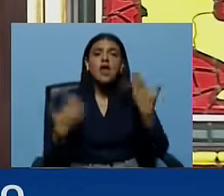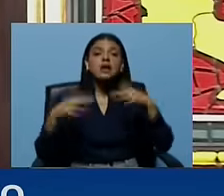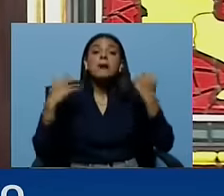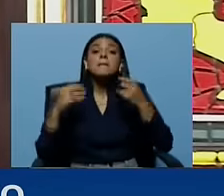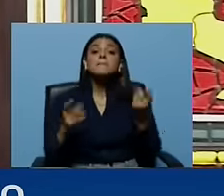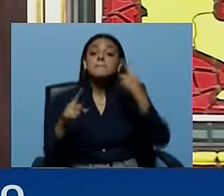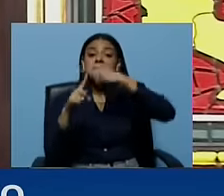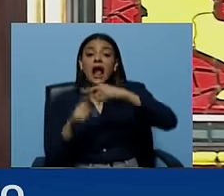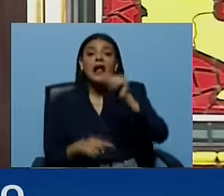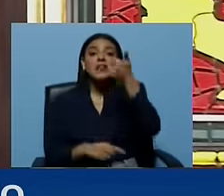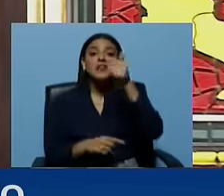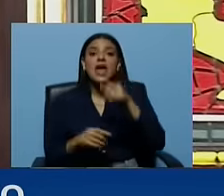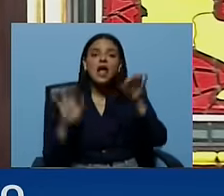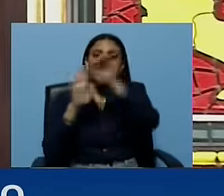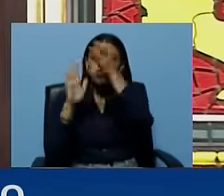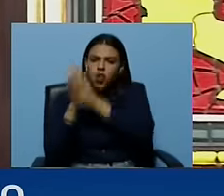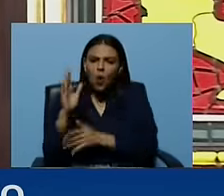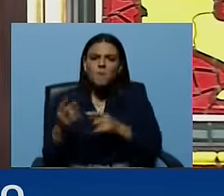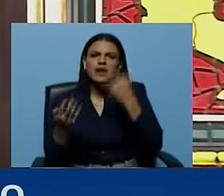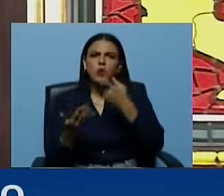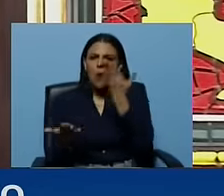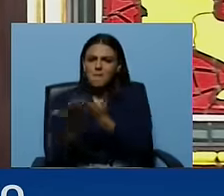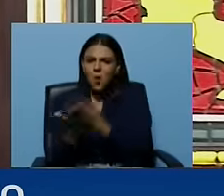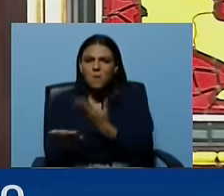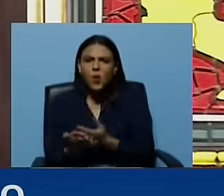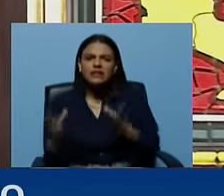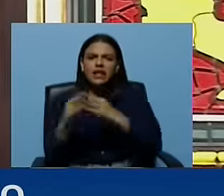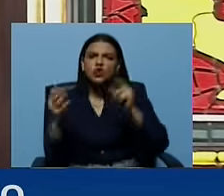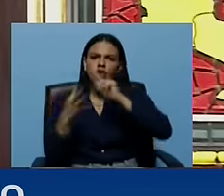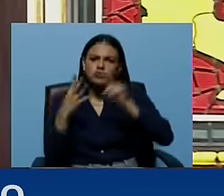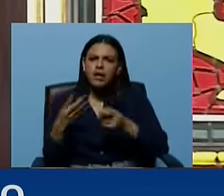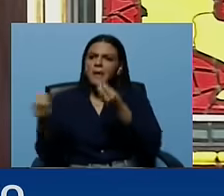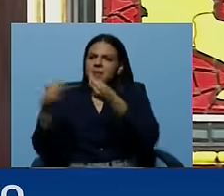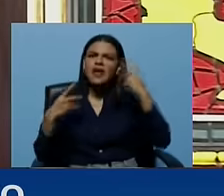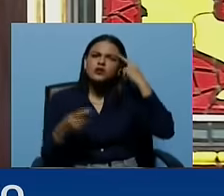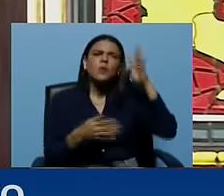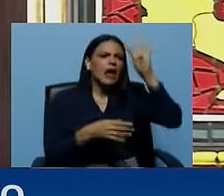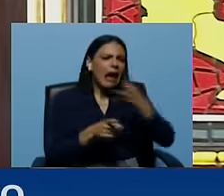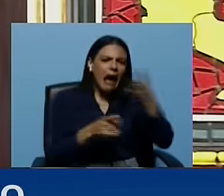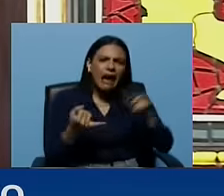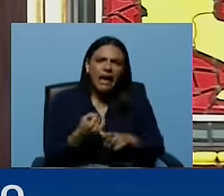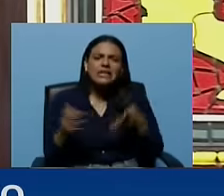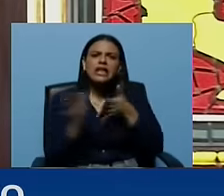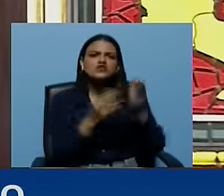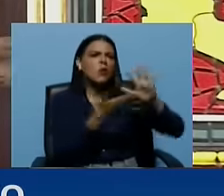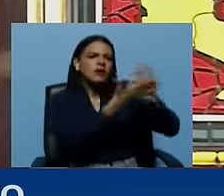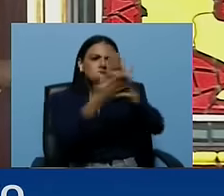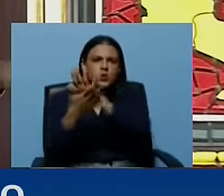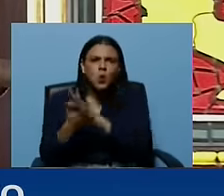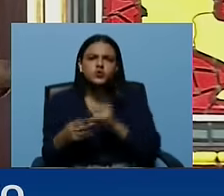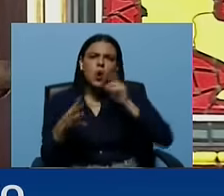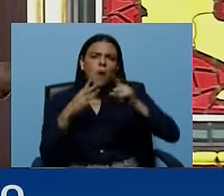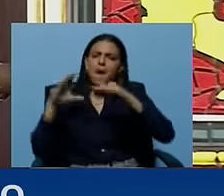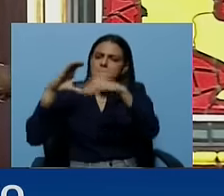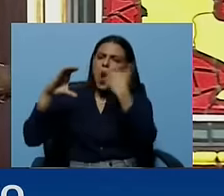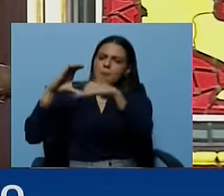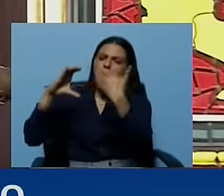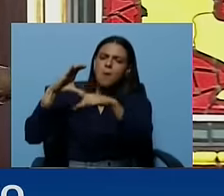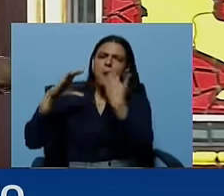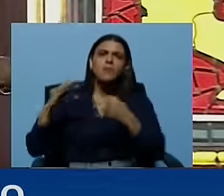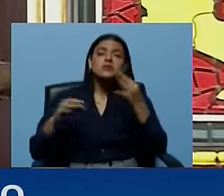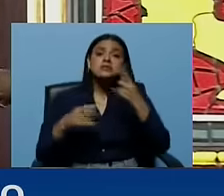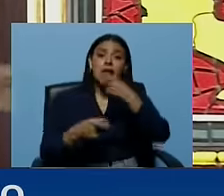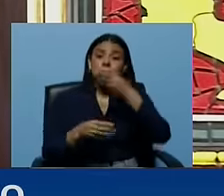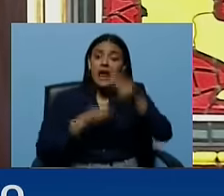de las agendas concretas de acción, de los mapas de soluciones. Ese Ministerio de